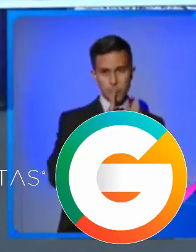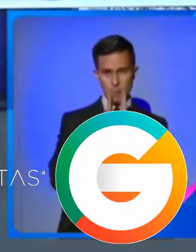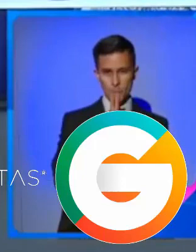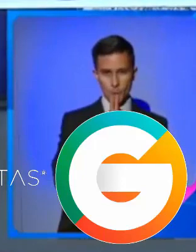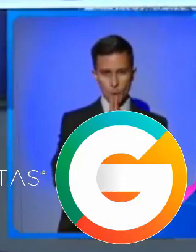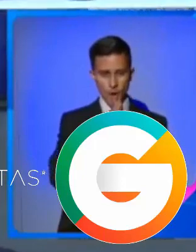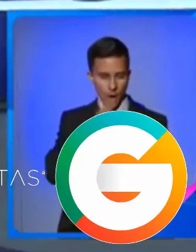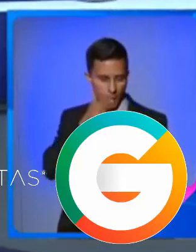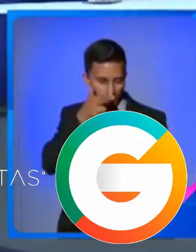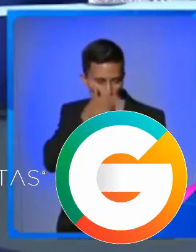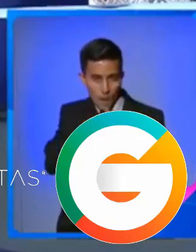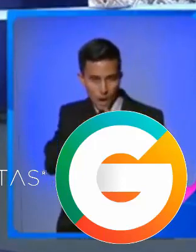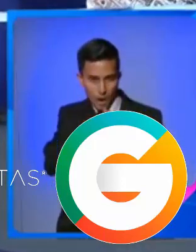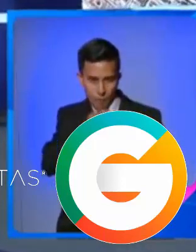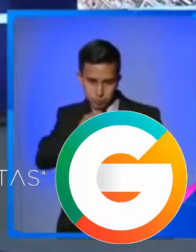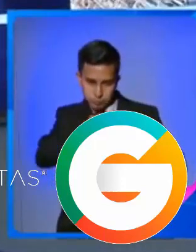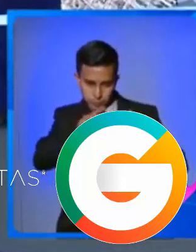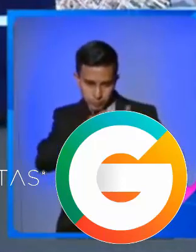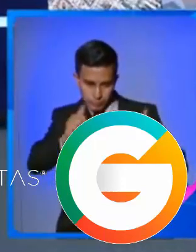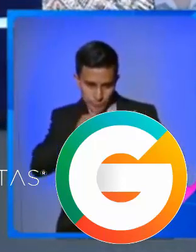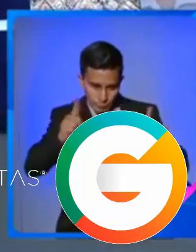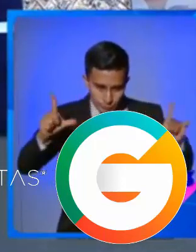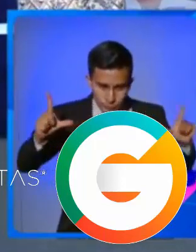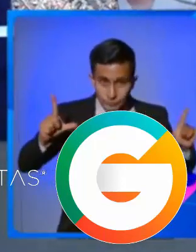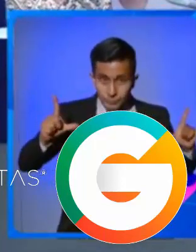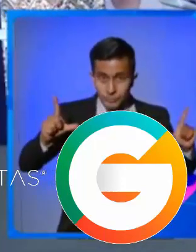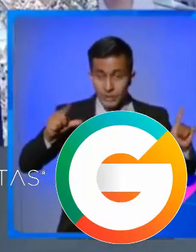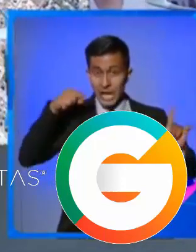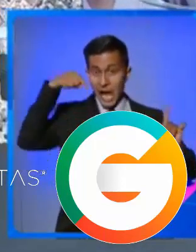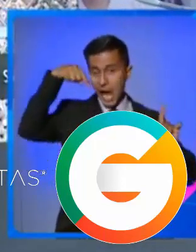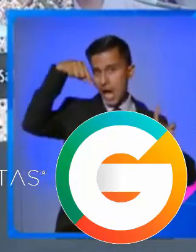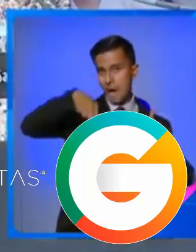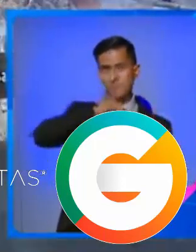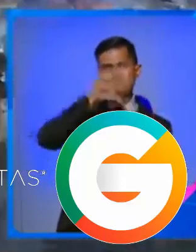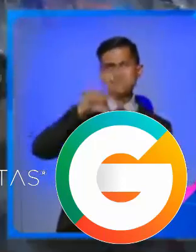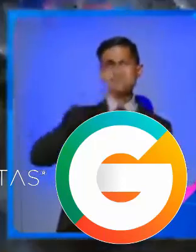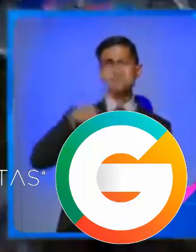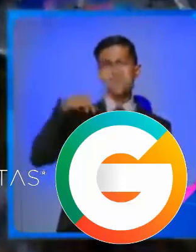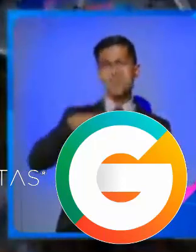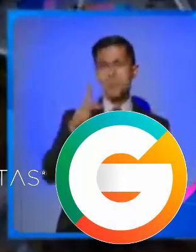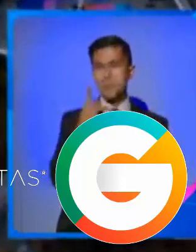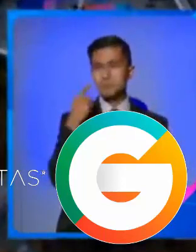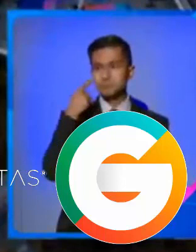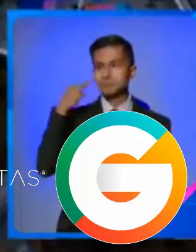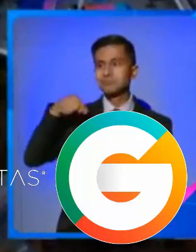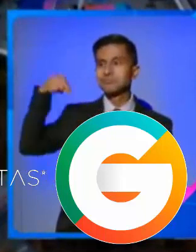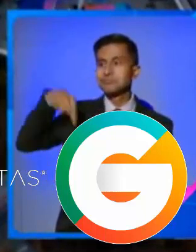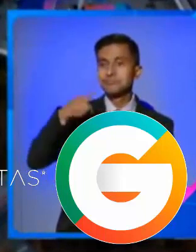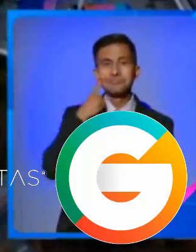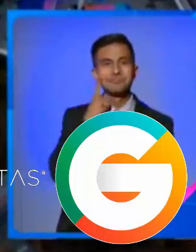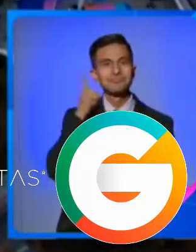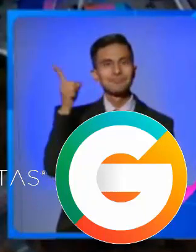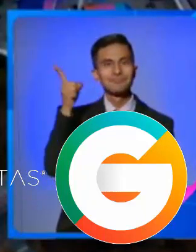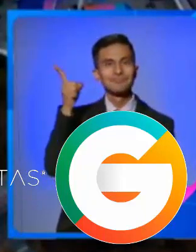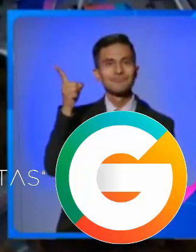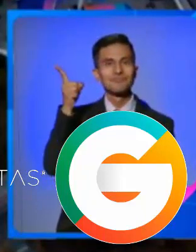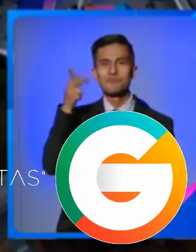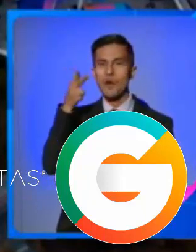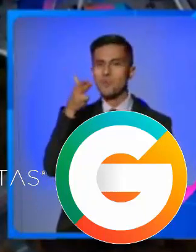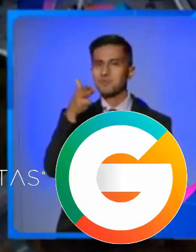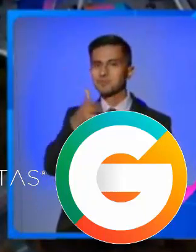un acercamiento al Parque Bicentenario, porque la resolución que tienen estas cámaras de estas aeronaves de verdad